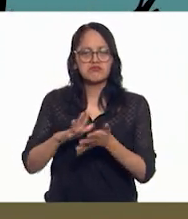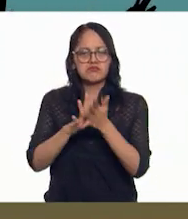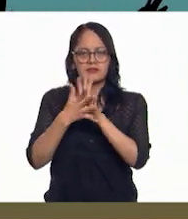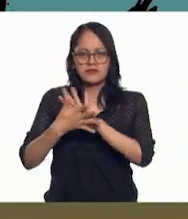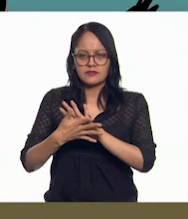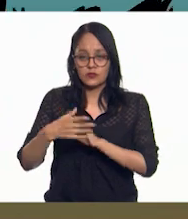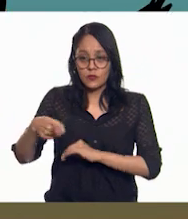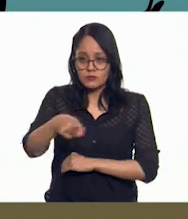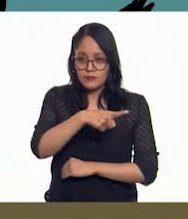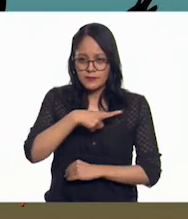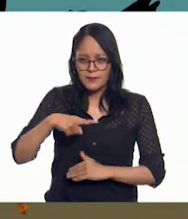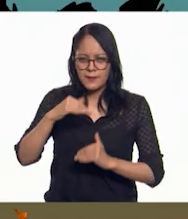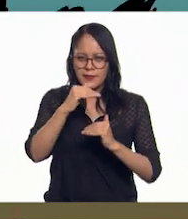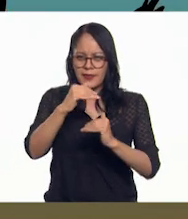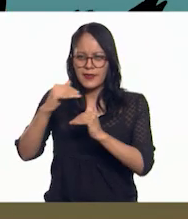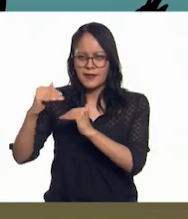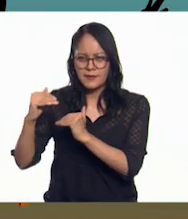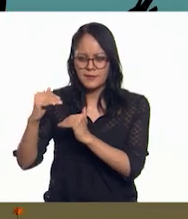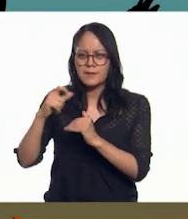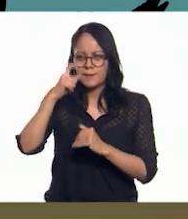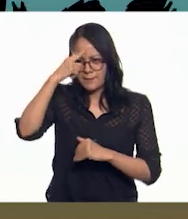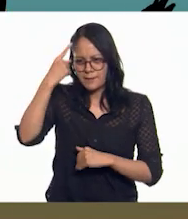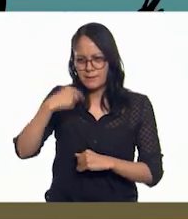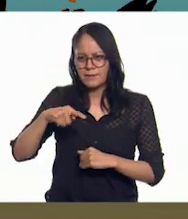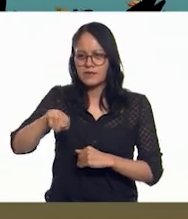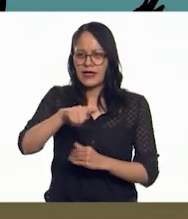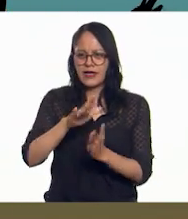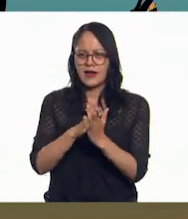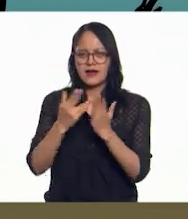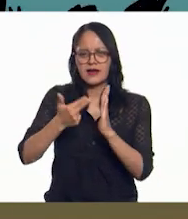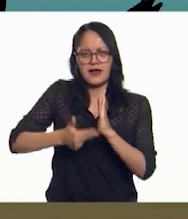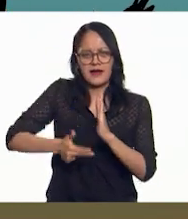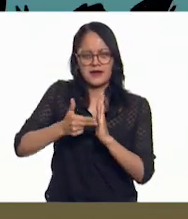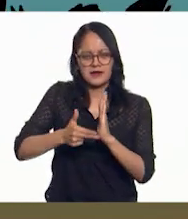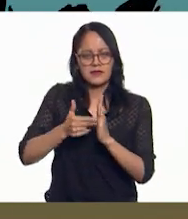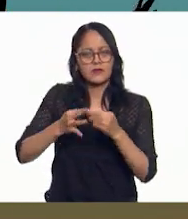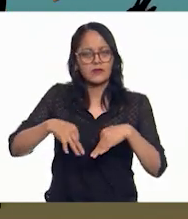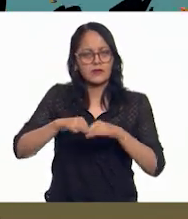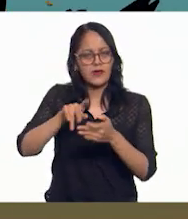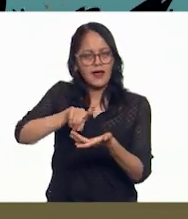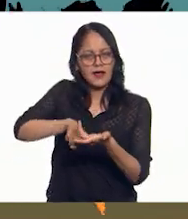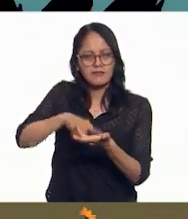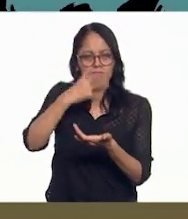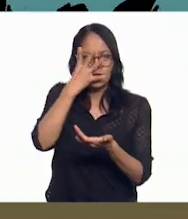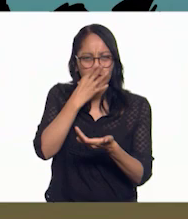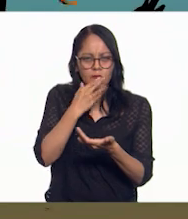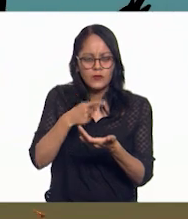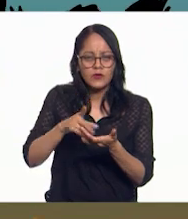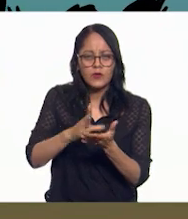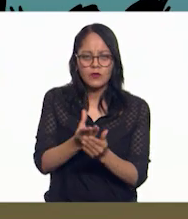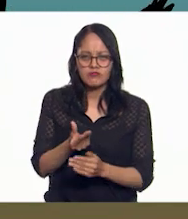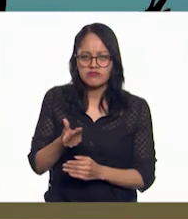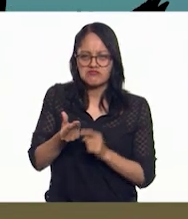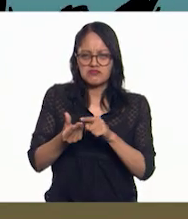en su límite de anticuada herramienta preservada con su hermosura exacta y su dureza de